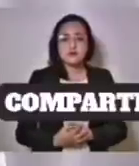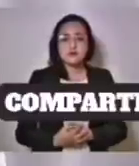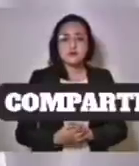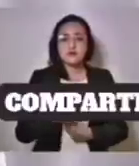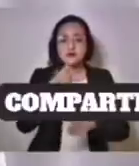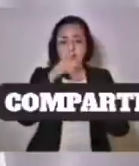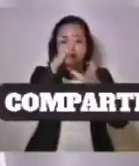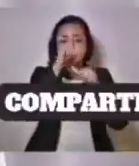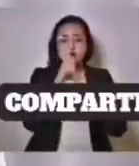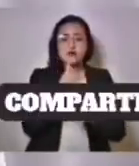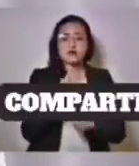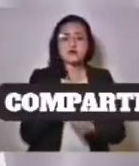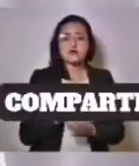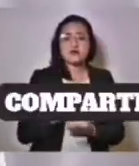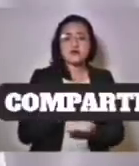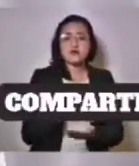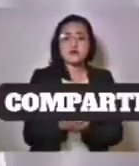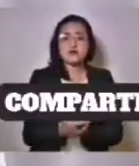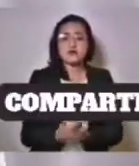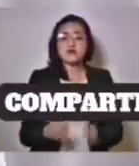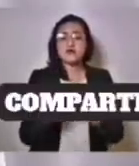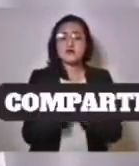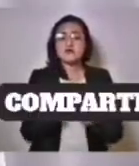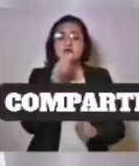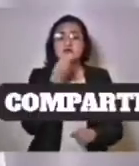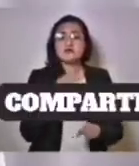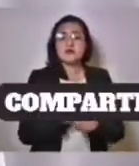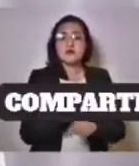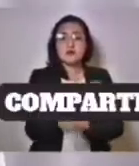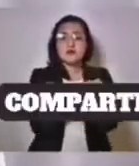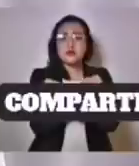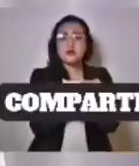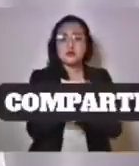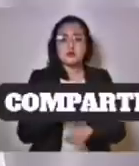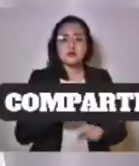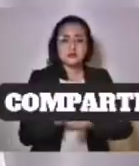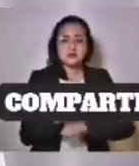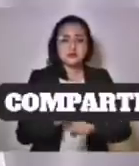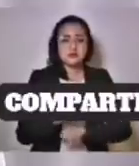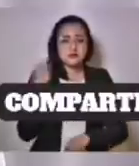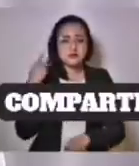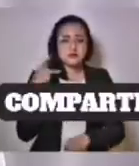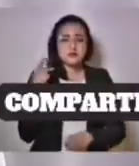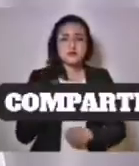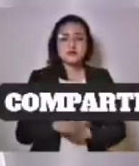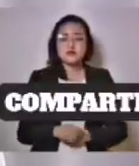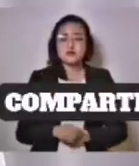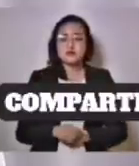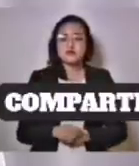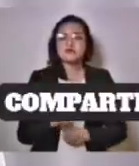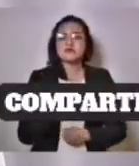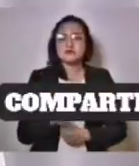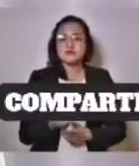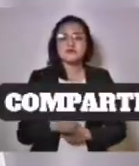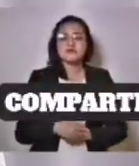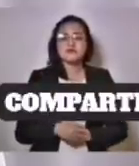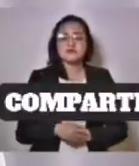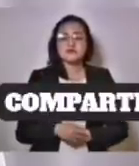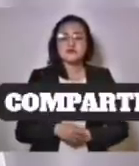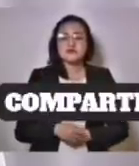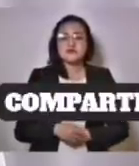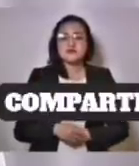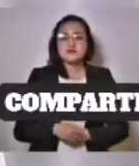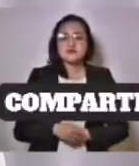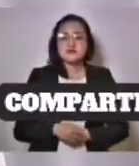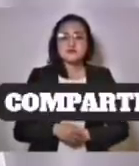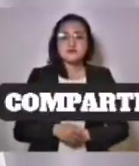El acuerdo que he tomado con el secretario de Educación del Estado es el siguiente: